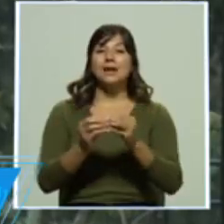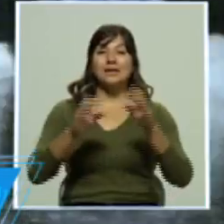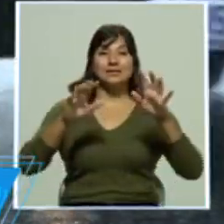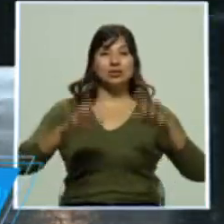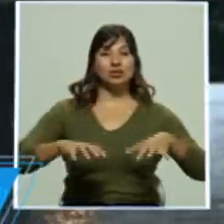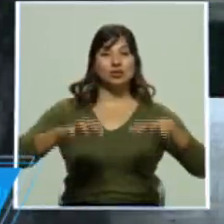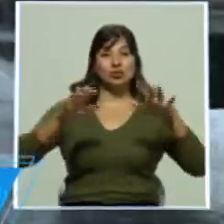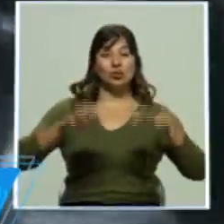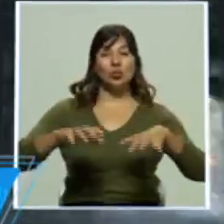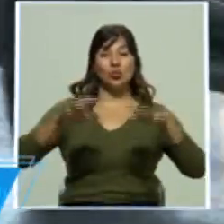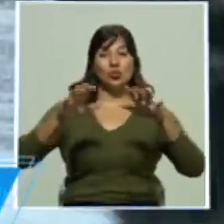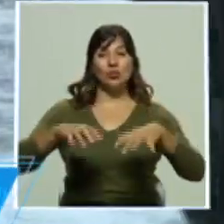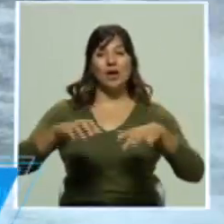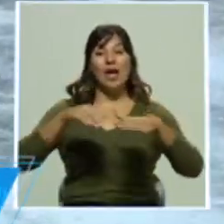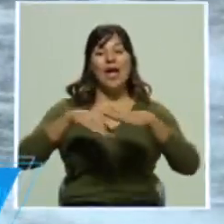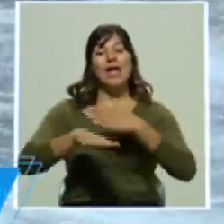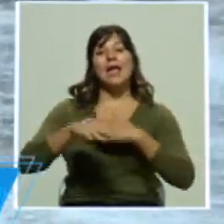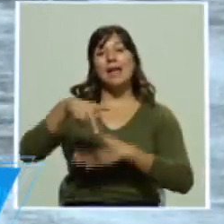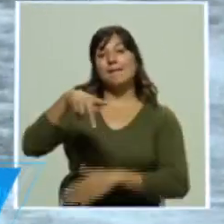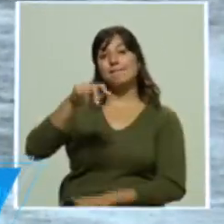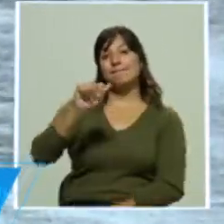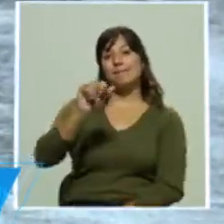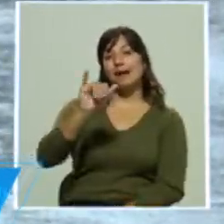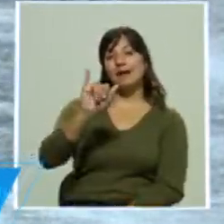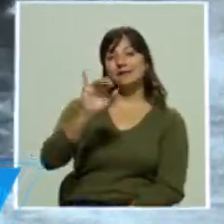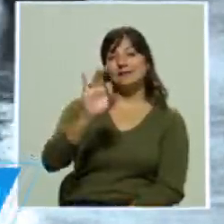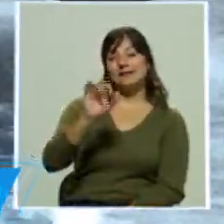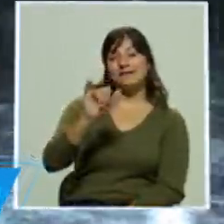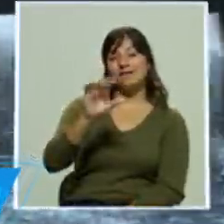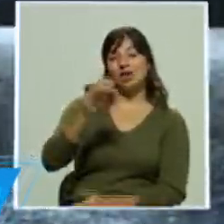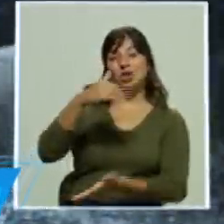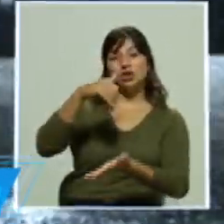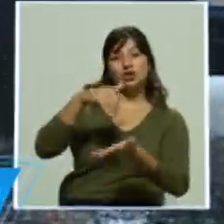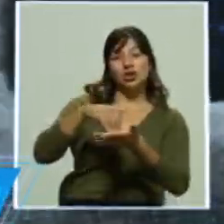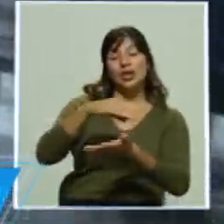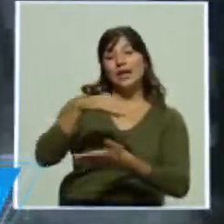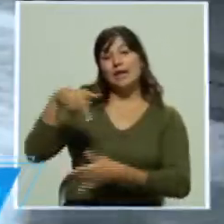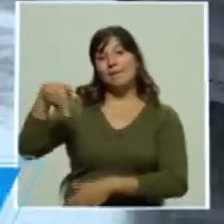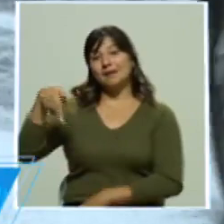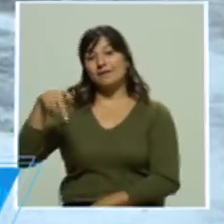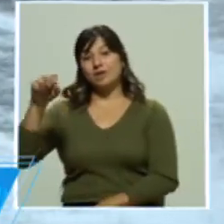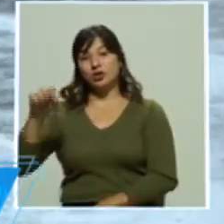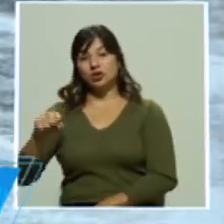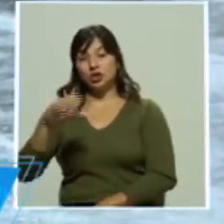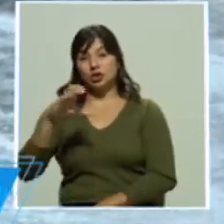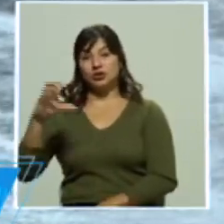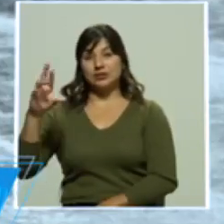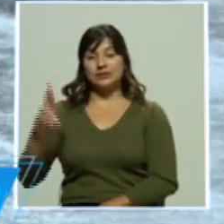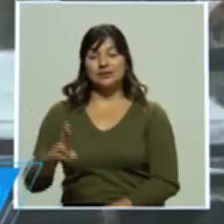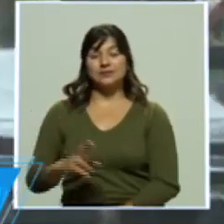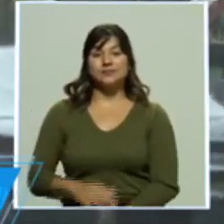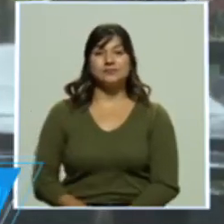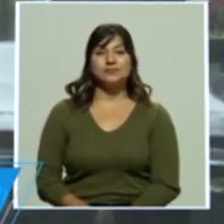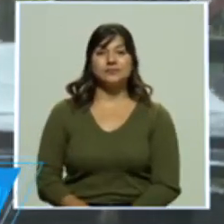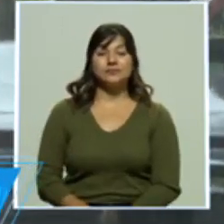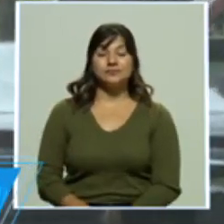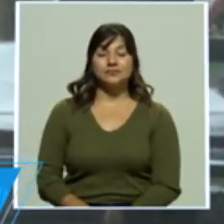lluviosa en las regiones del Pacífico Central y del Pacífico Sur de Costa Rica.